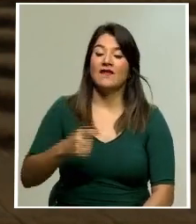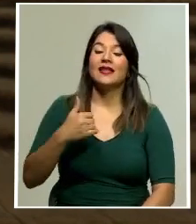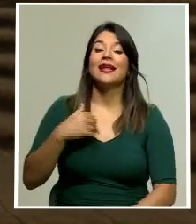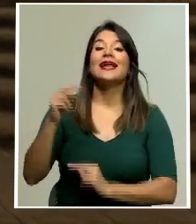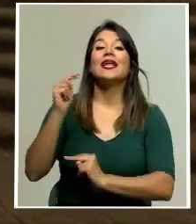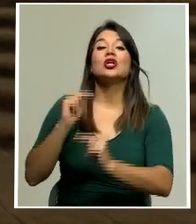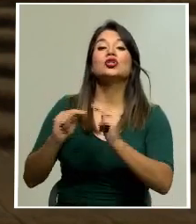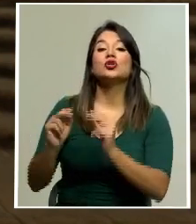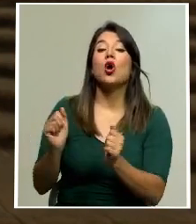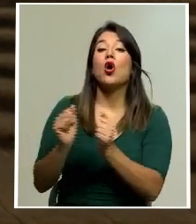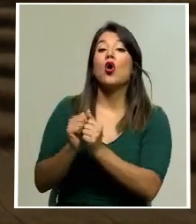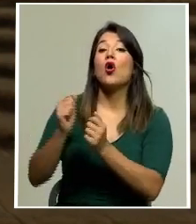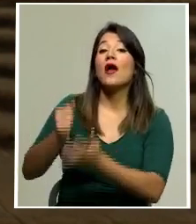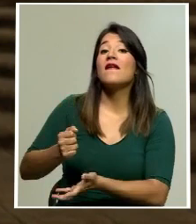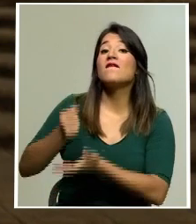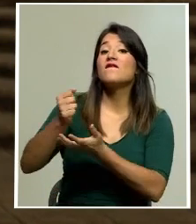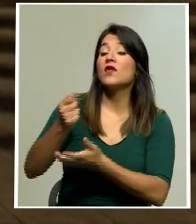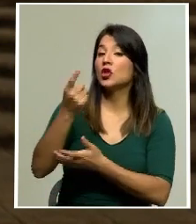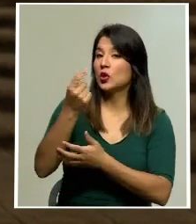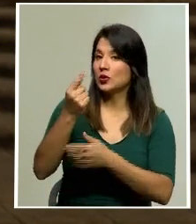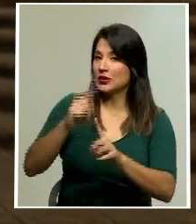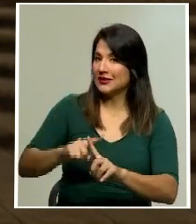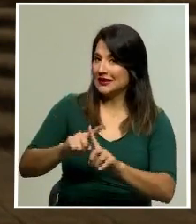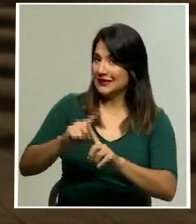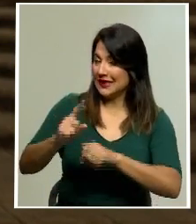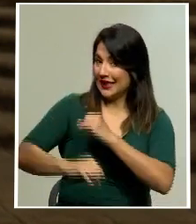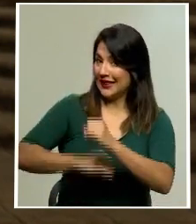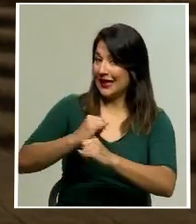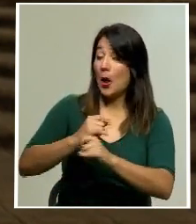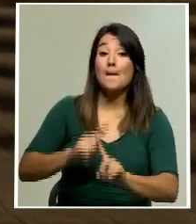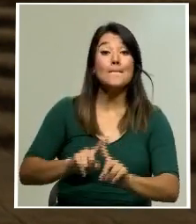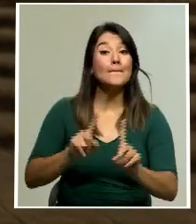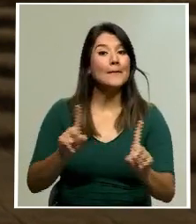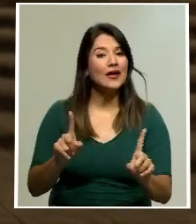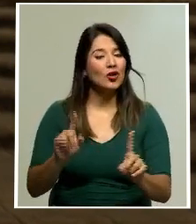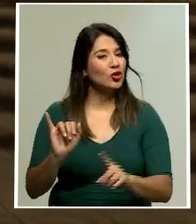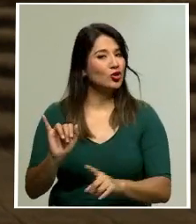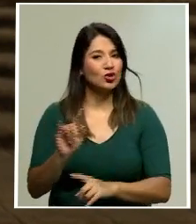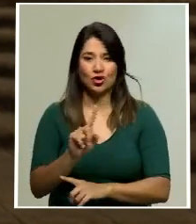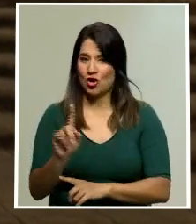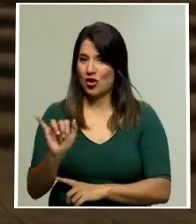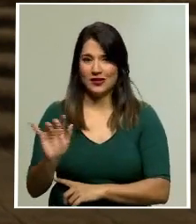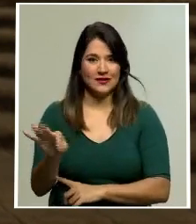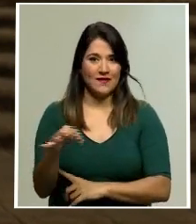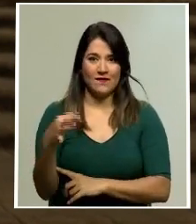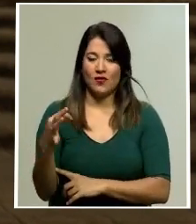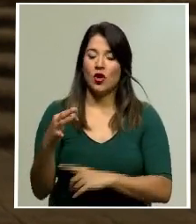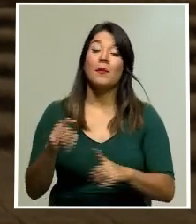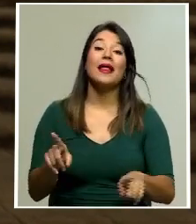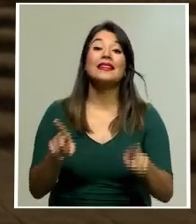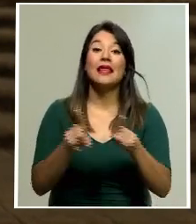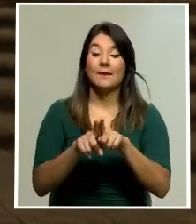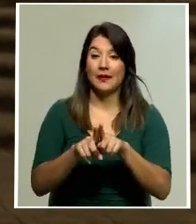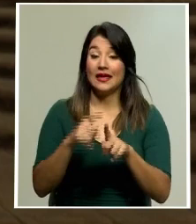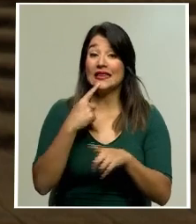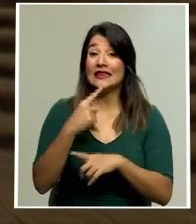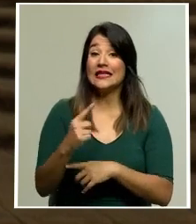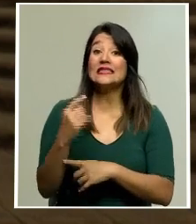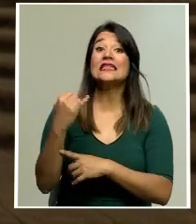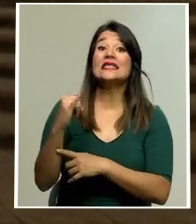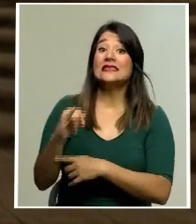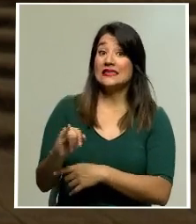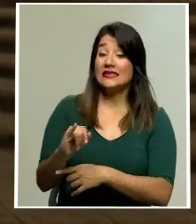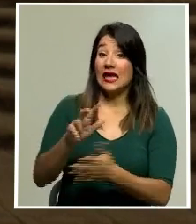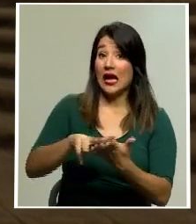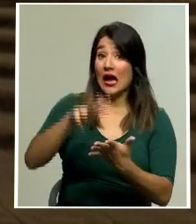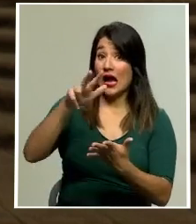él considera que no, como se está dando en este momento. Además, asegura que si la misma pues procede tal y como está